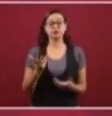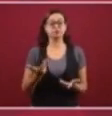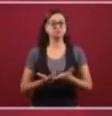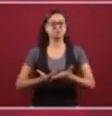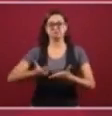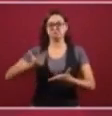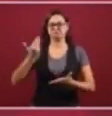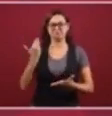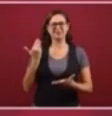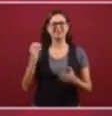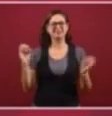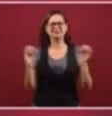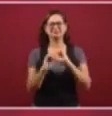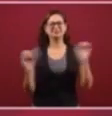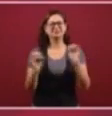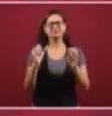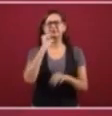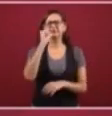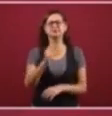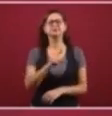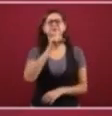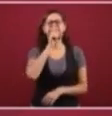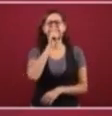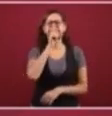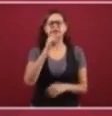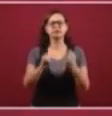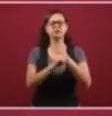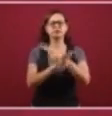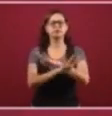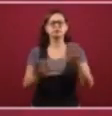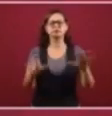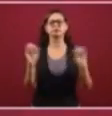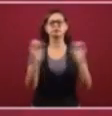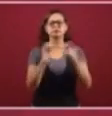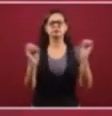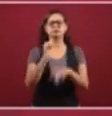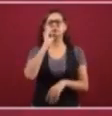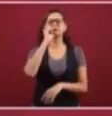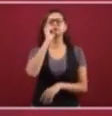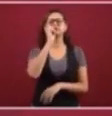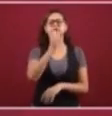no se podía decir nada.